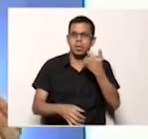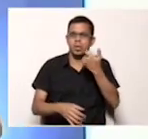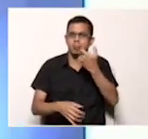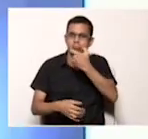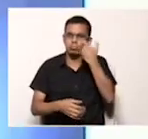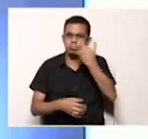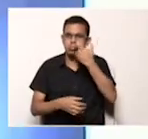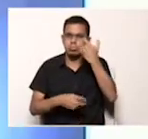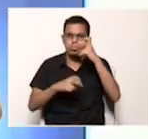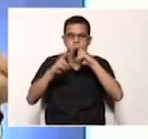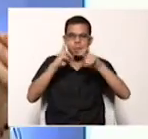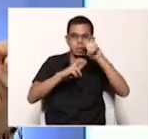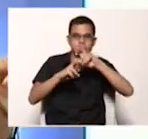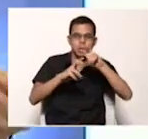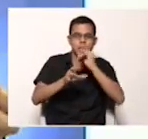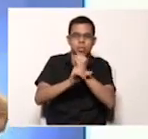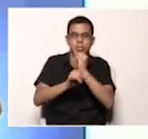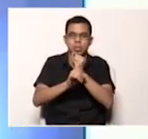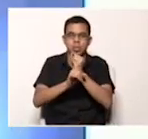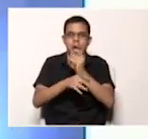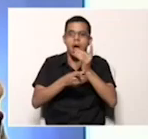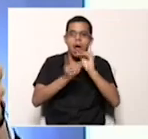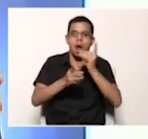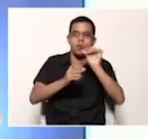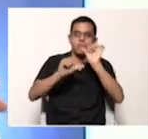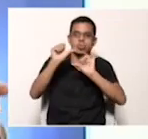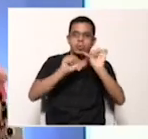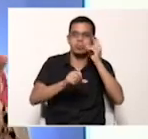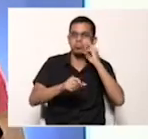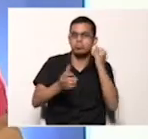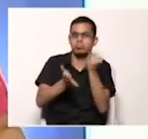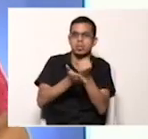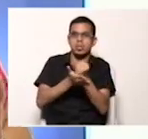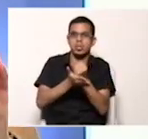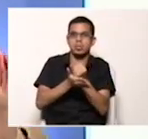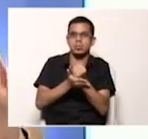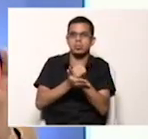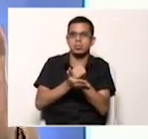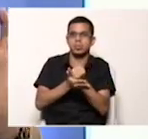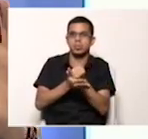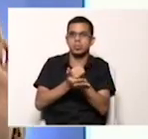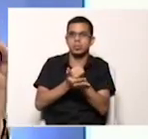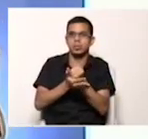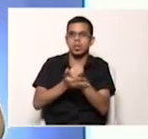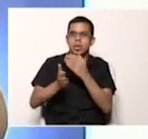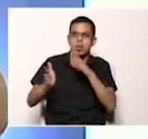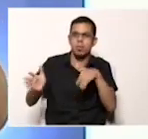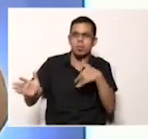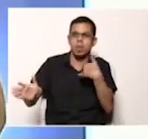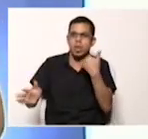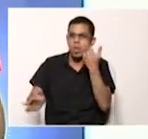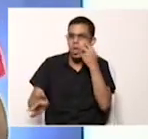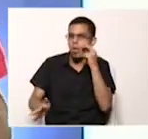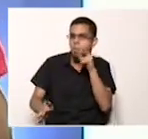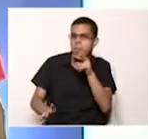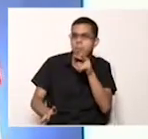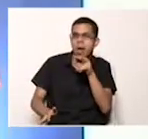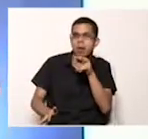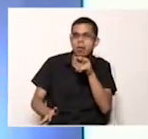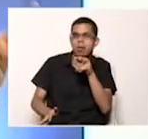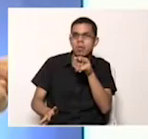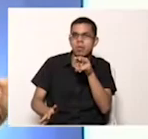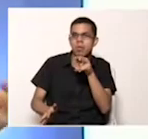pueden realizar en casa, con una vela, búsquenlo y lo pueden ver cómo se ve